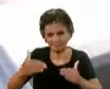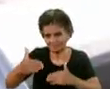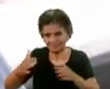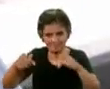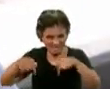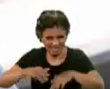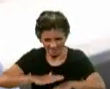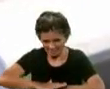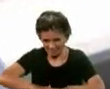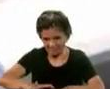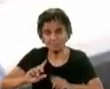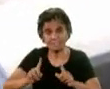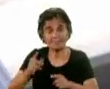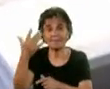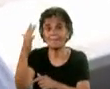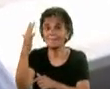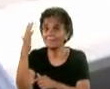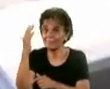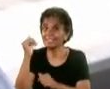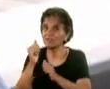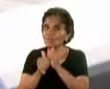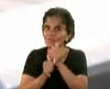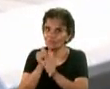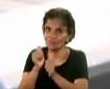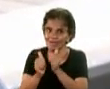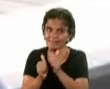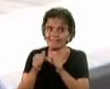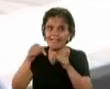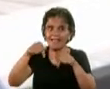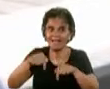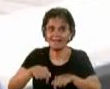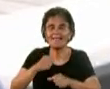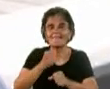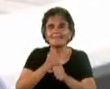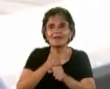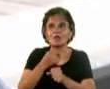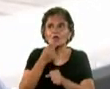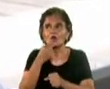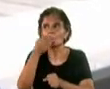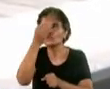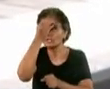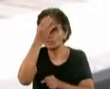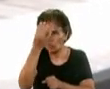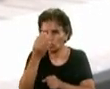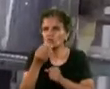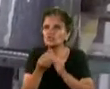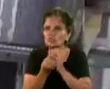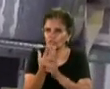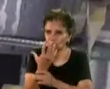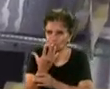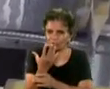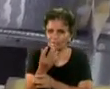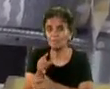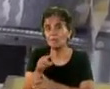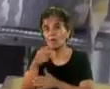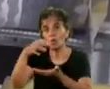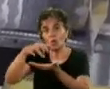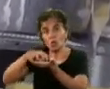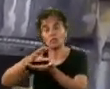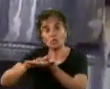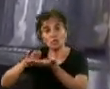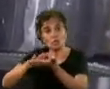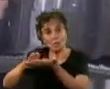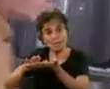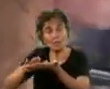y nosotros estamos generando unos 11, 12 puestos de trabajo hoy en día, pero estamos con una planta nueva, la cual